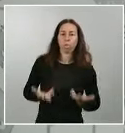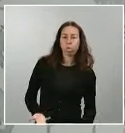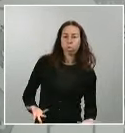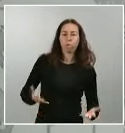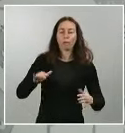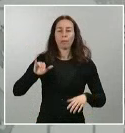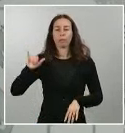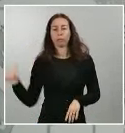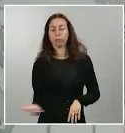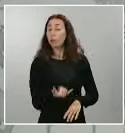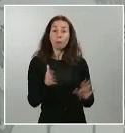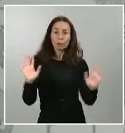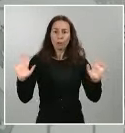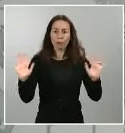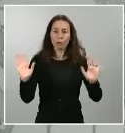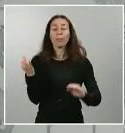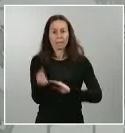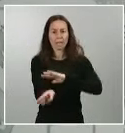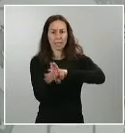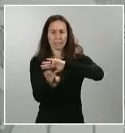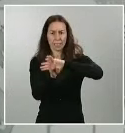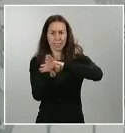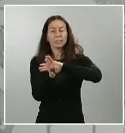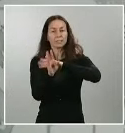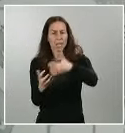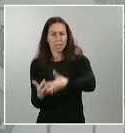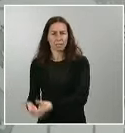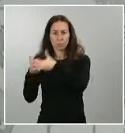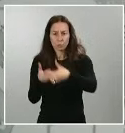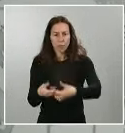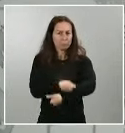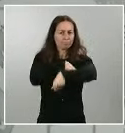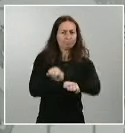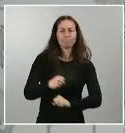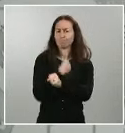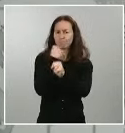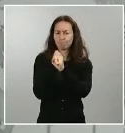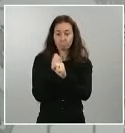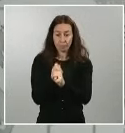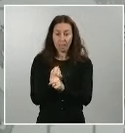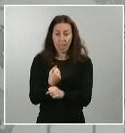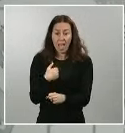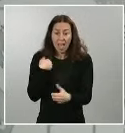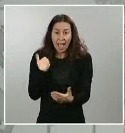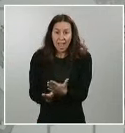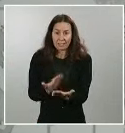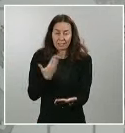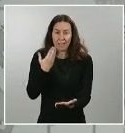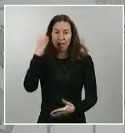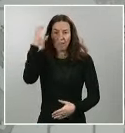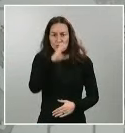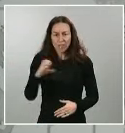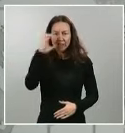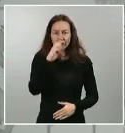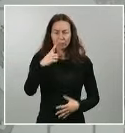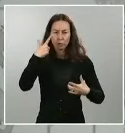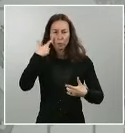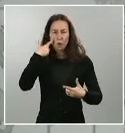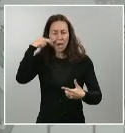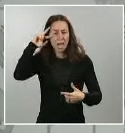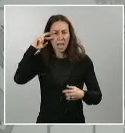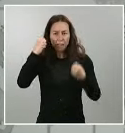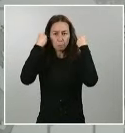Yo estoy convencido, y así además lo atestiguan todos los científicos y expertos que aconsejan y asesoran al Gobierno y a los cuales